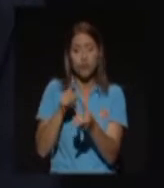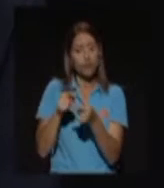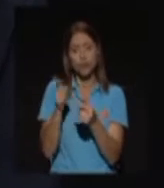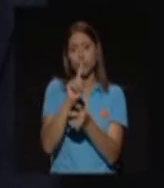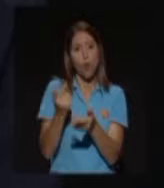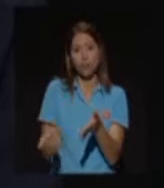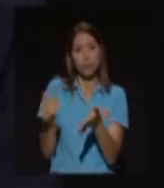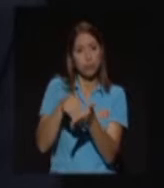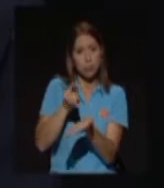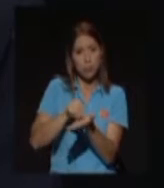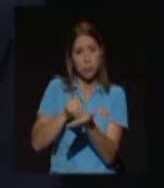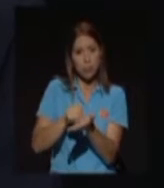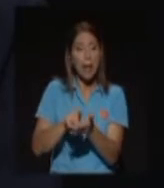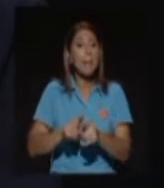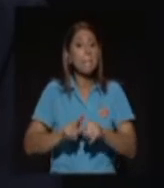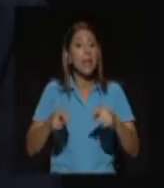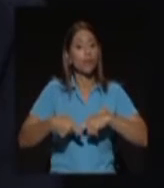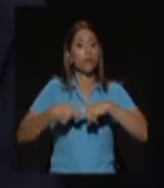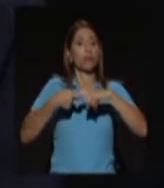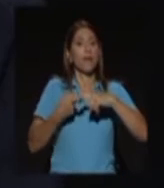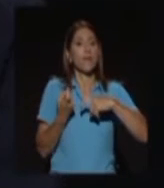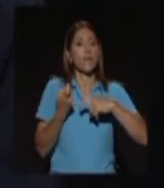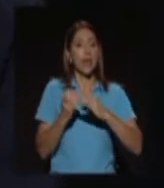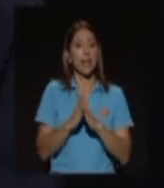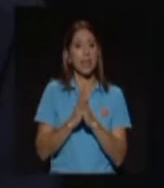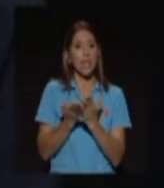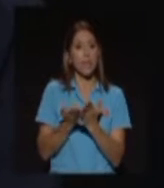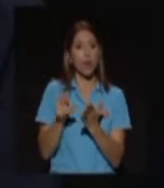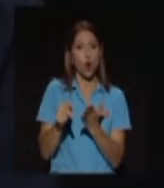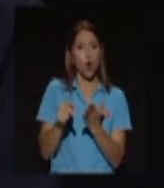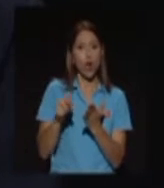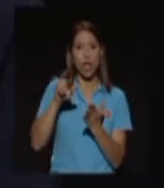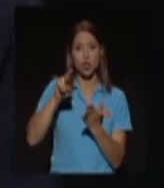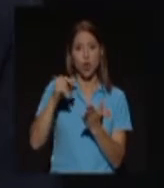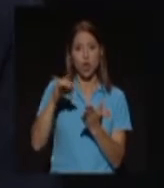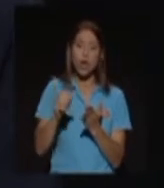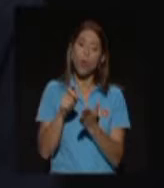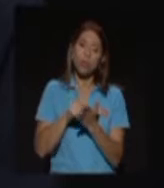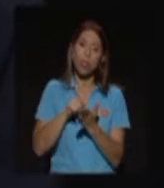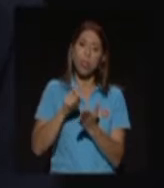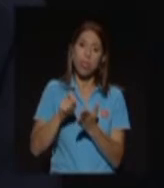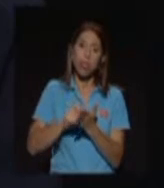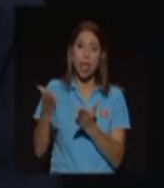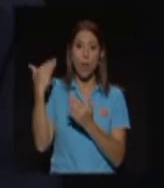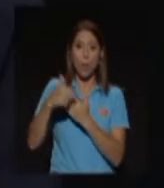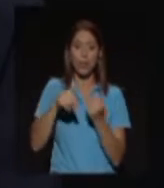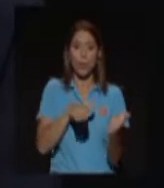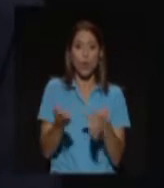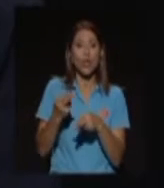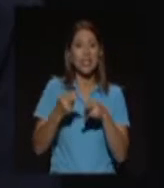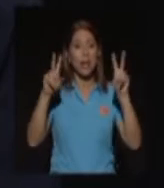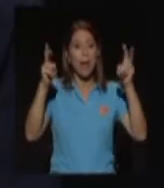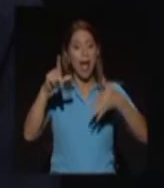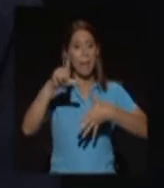republicara. Pero sí quedó pendiente el libro casualmente en que don Rodrigo trabajaba cuando murió, que se llama América